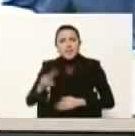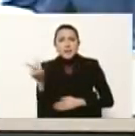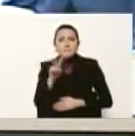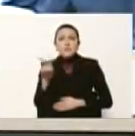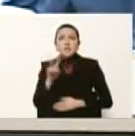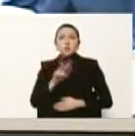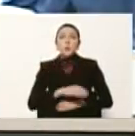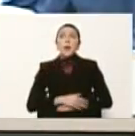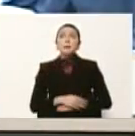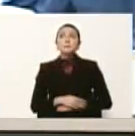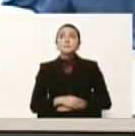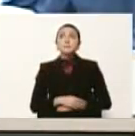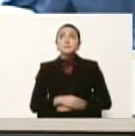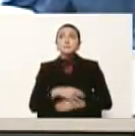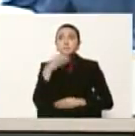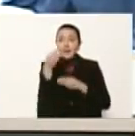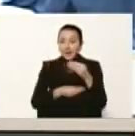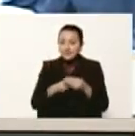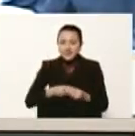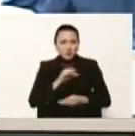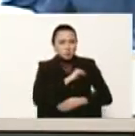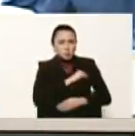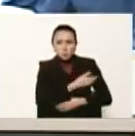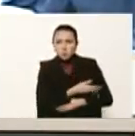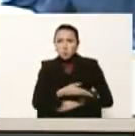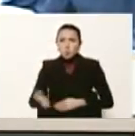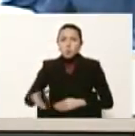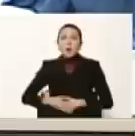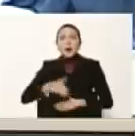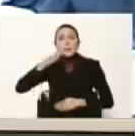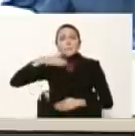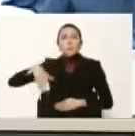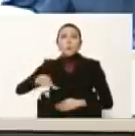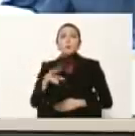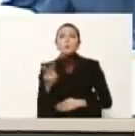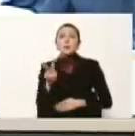agredir a Venezuela, para desestabilizar a Venezuela.